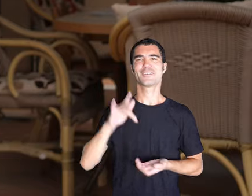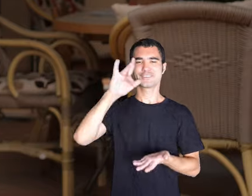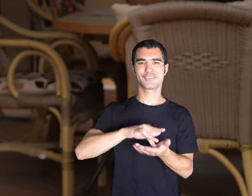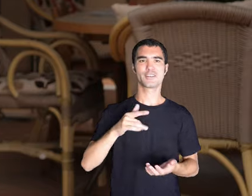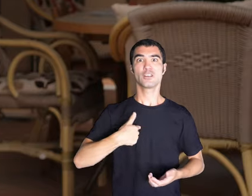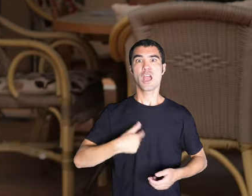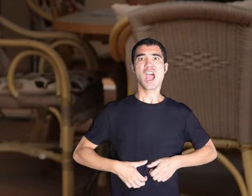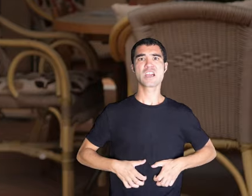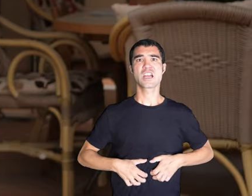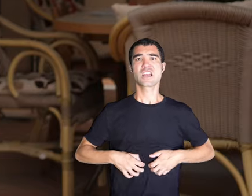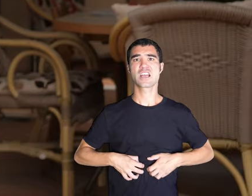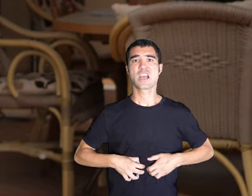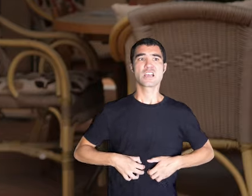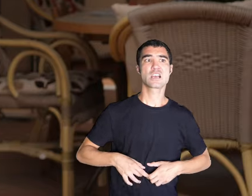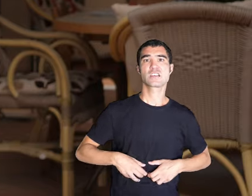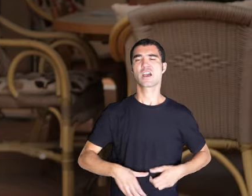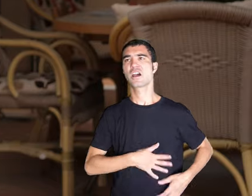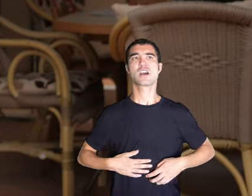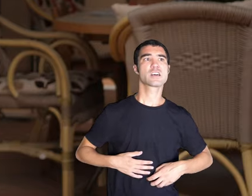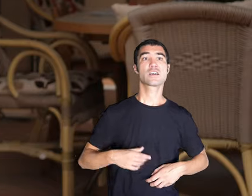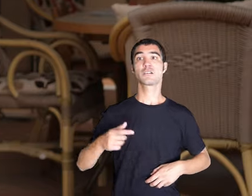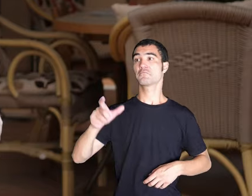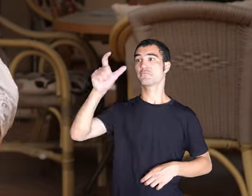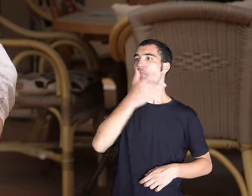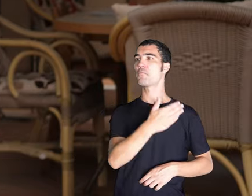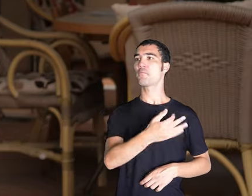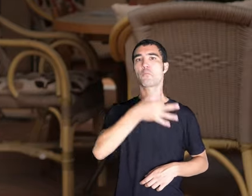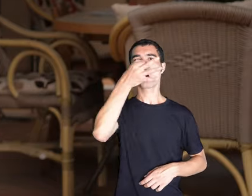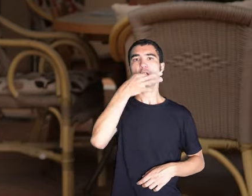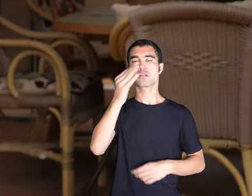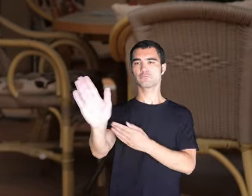empezó a tener contracciones y todo esto. Se presentaron por la tarde